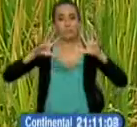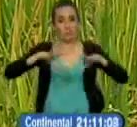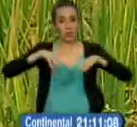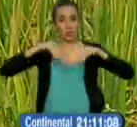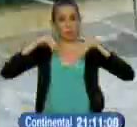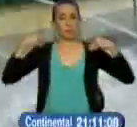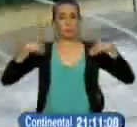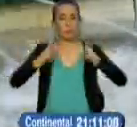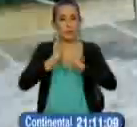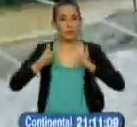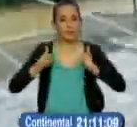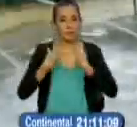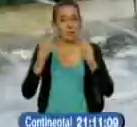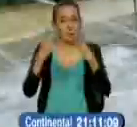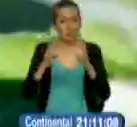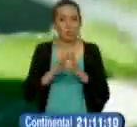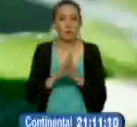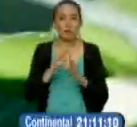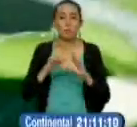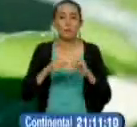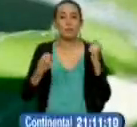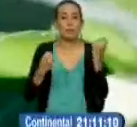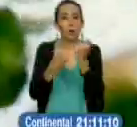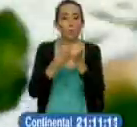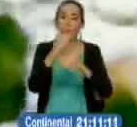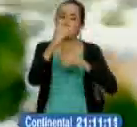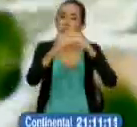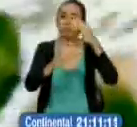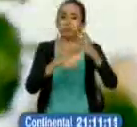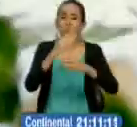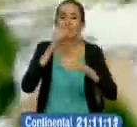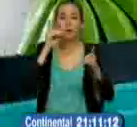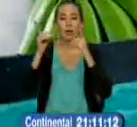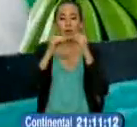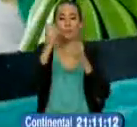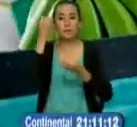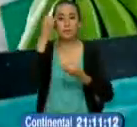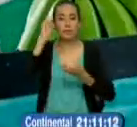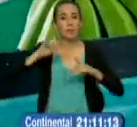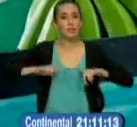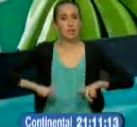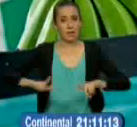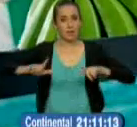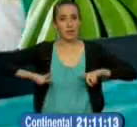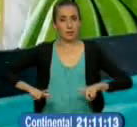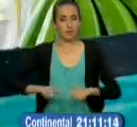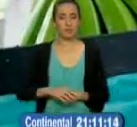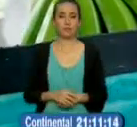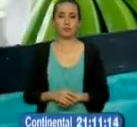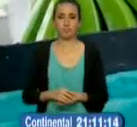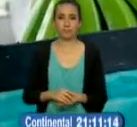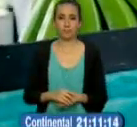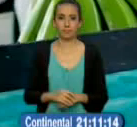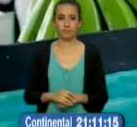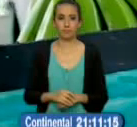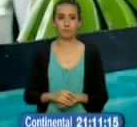Los agremiados además expresaron su apoyo al proceso de diálogo nacional impulsado por el presidente de la República.